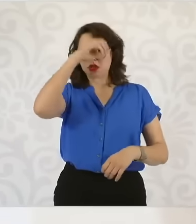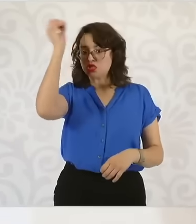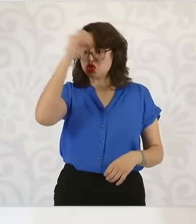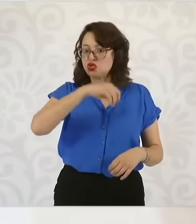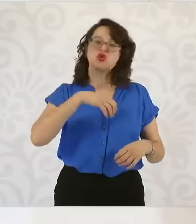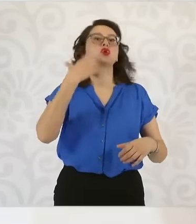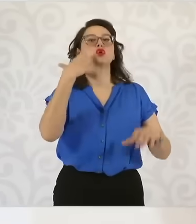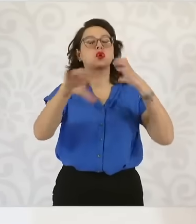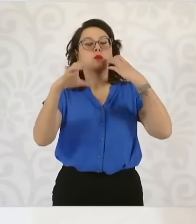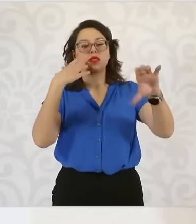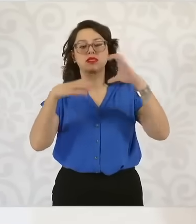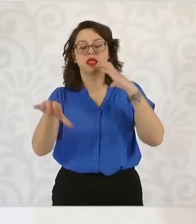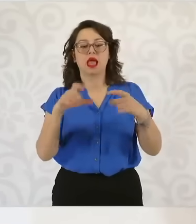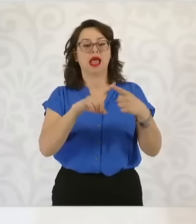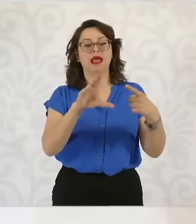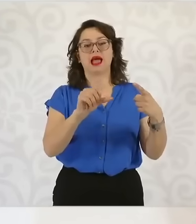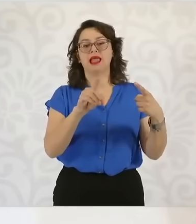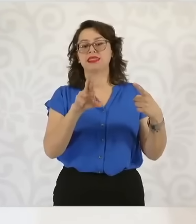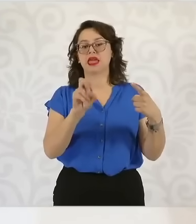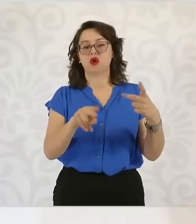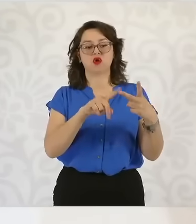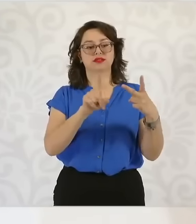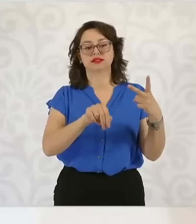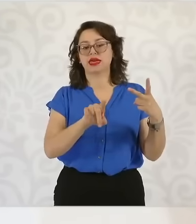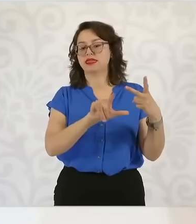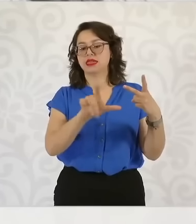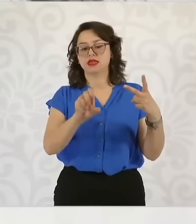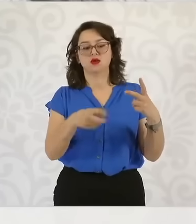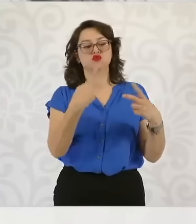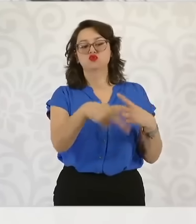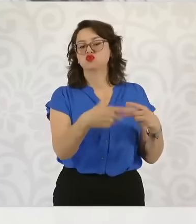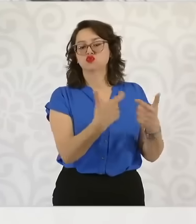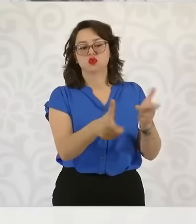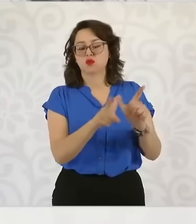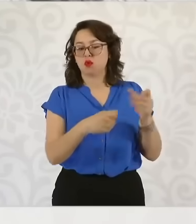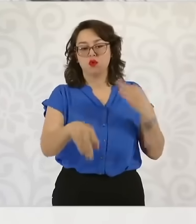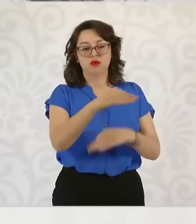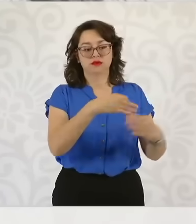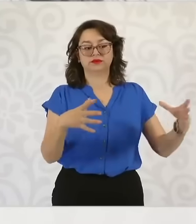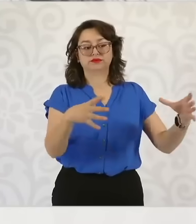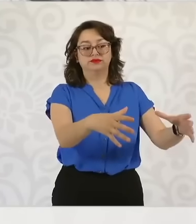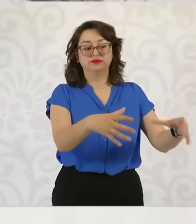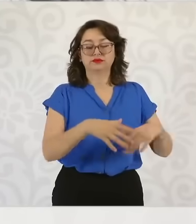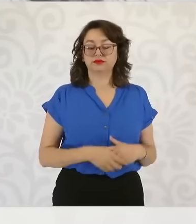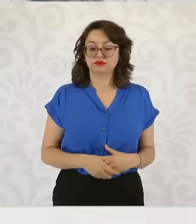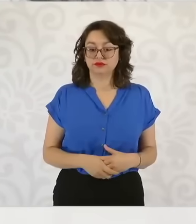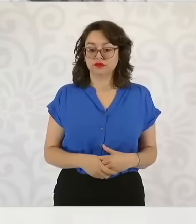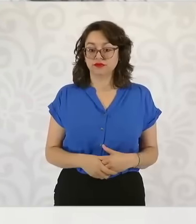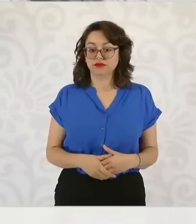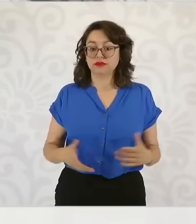Calderón, Zedillo, los comentócratas, diciendo que el pueblo